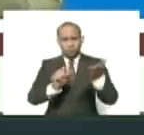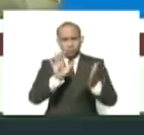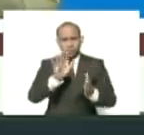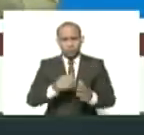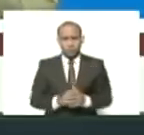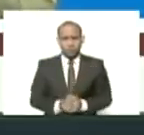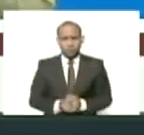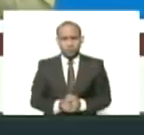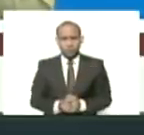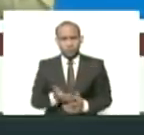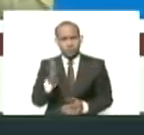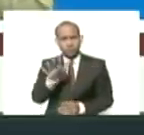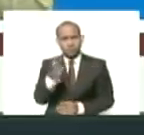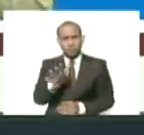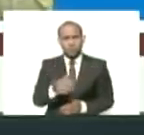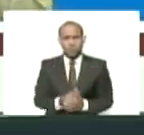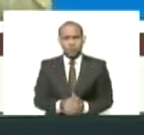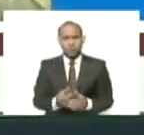Hubo